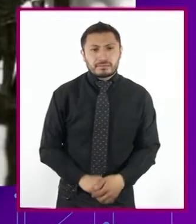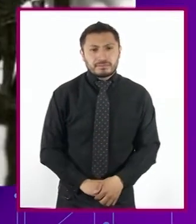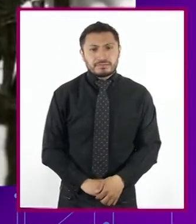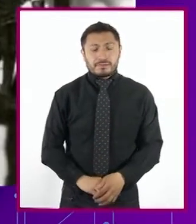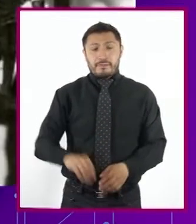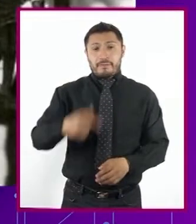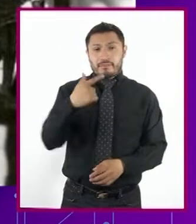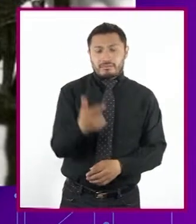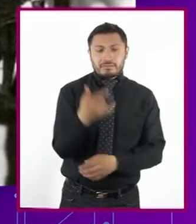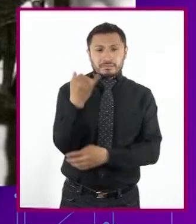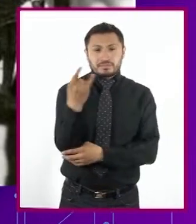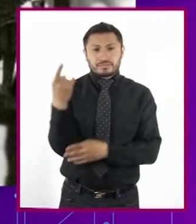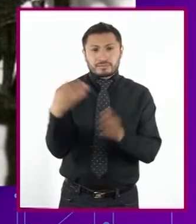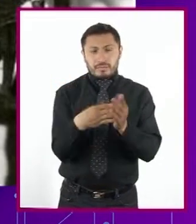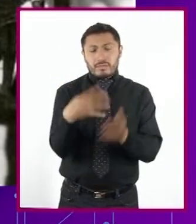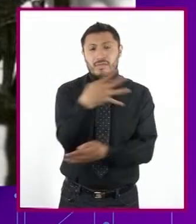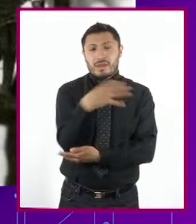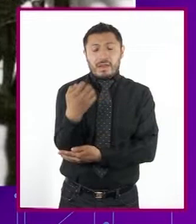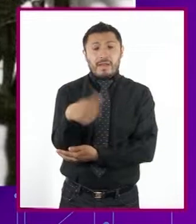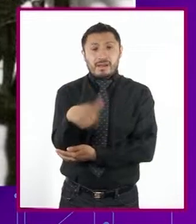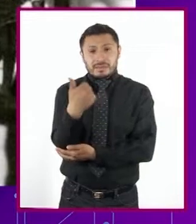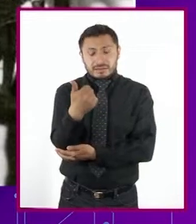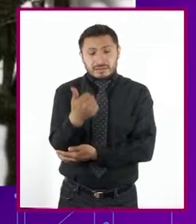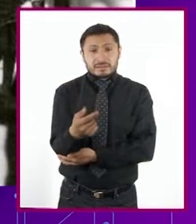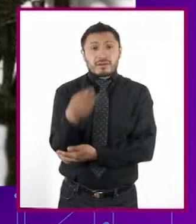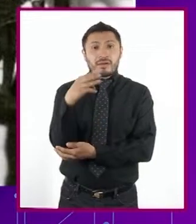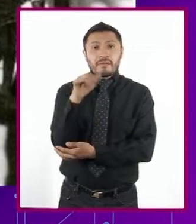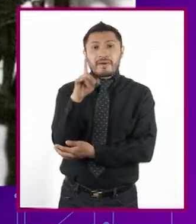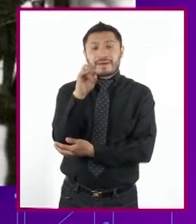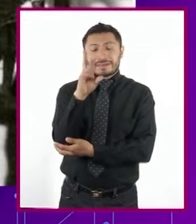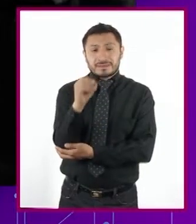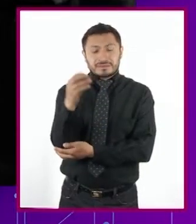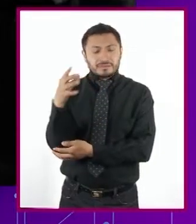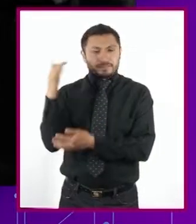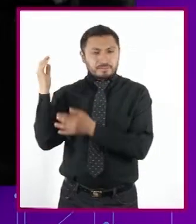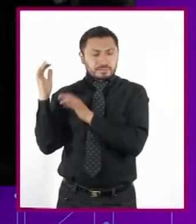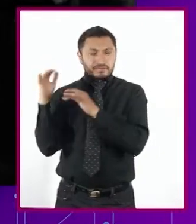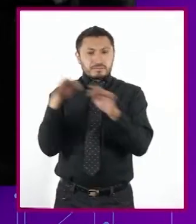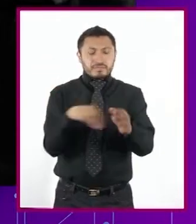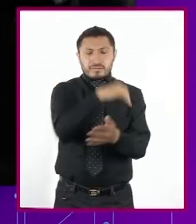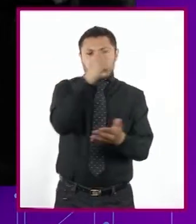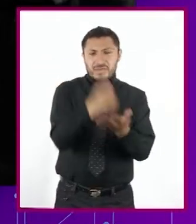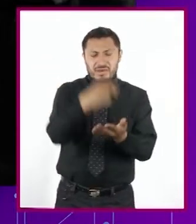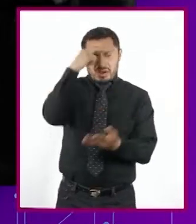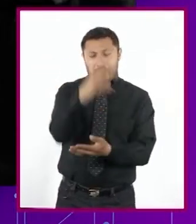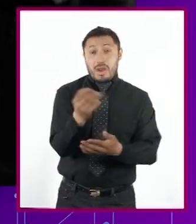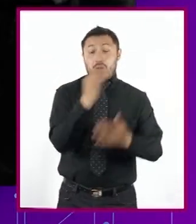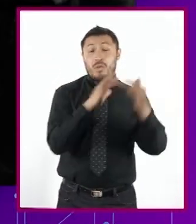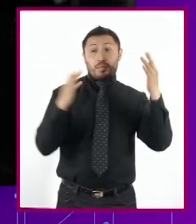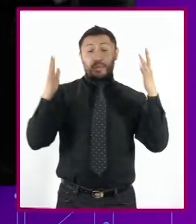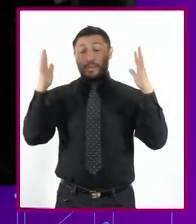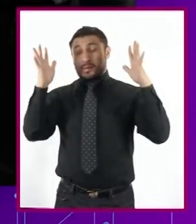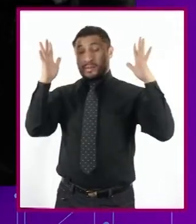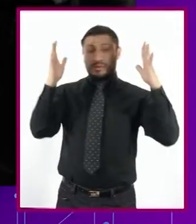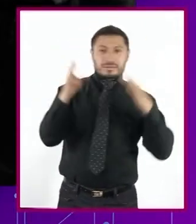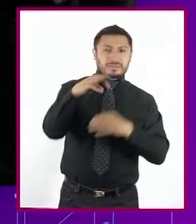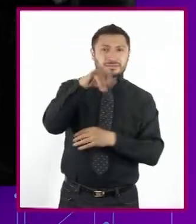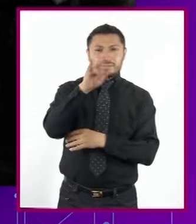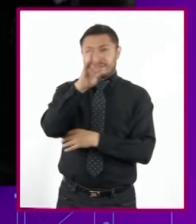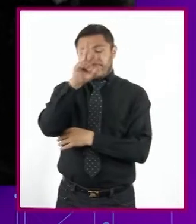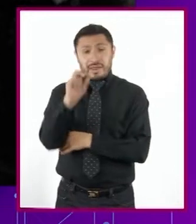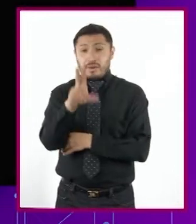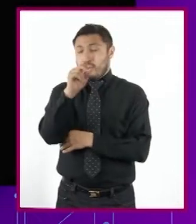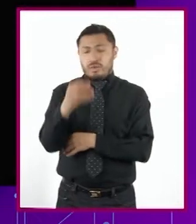El 7 de junio de 1911, Madero hizo su entrada triunfal a la Ciudad de México. Madero no tomó el poder